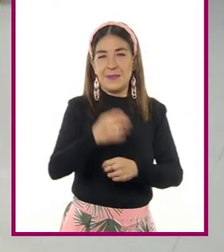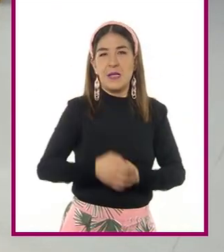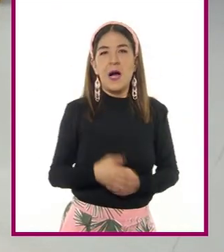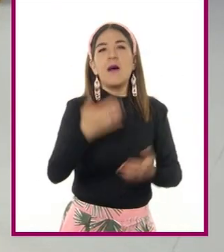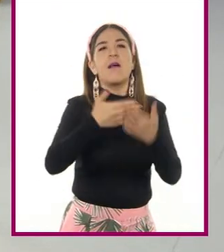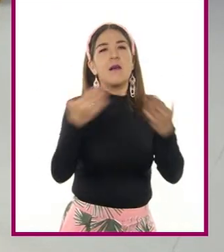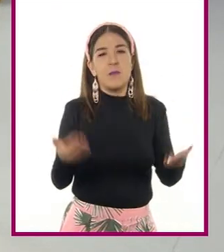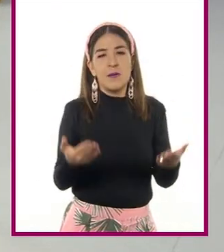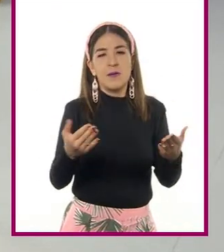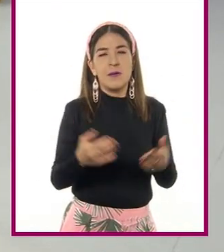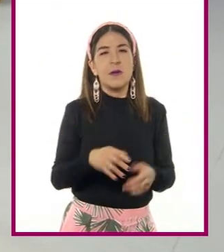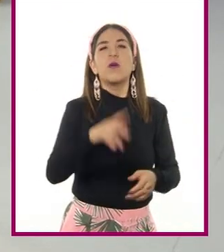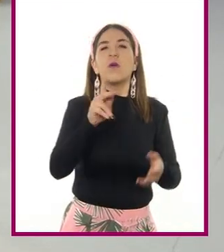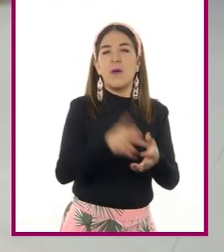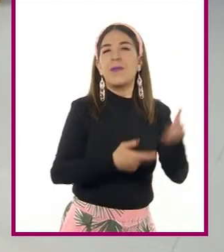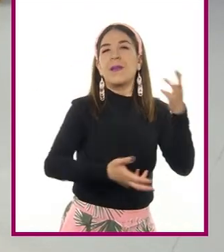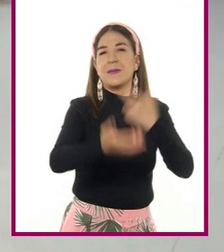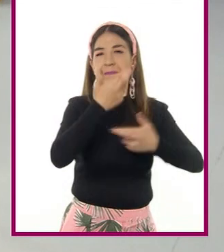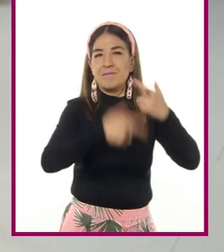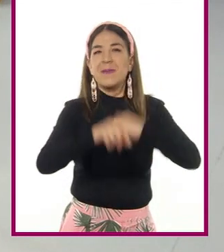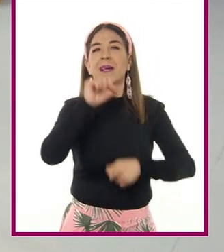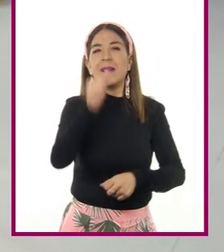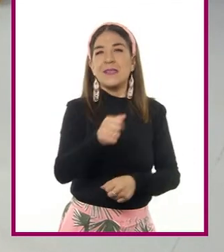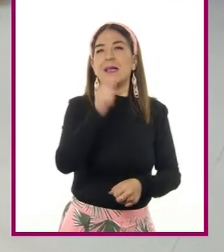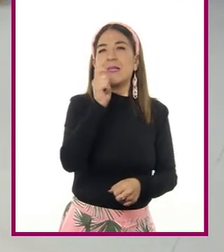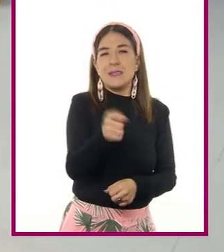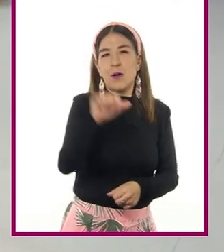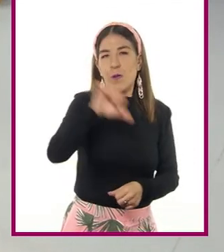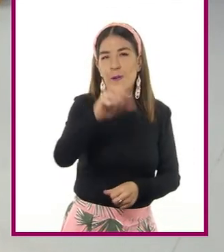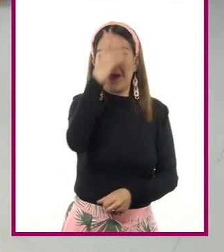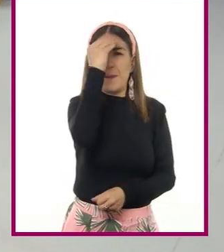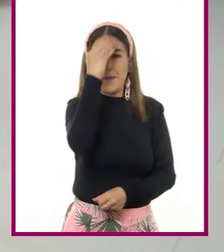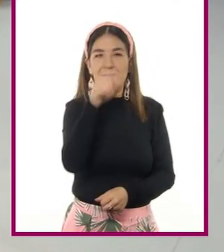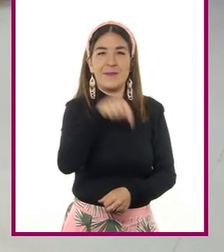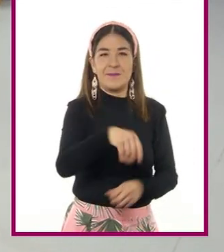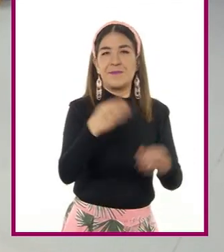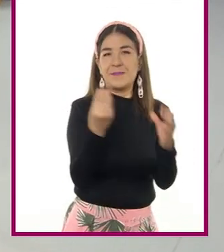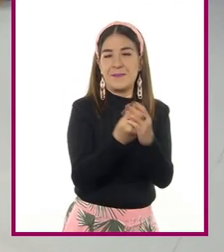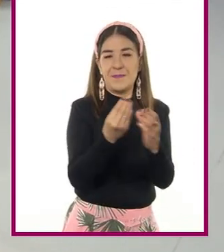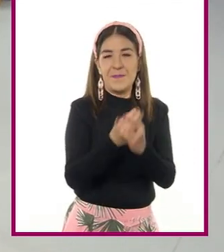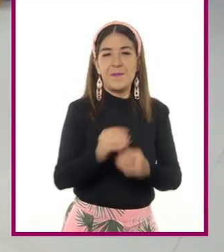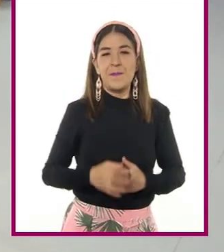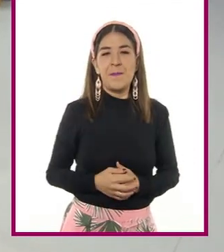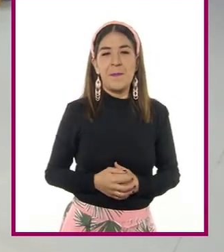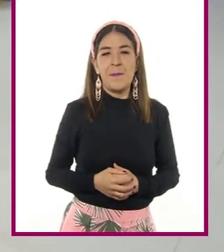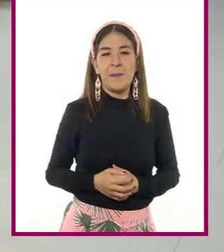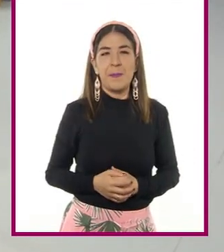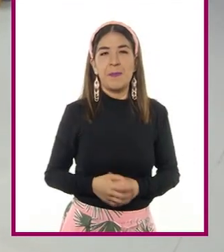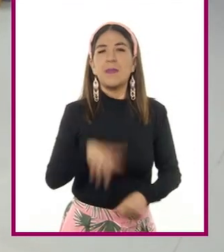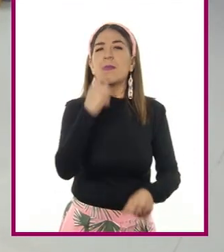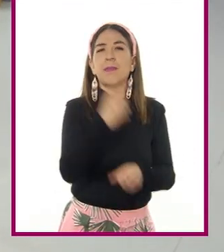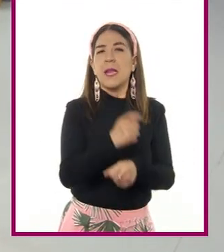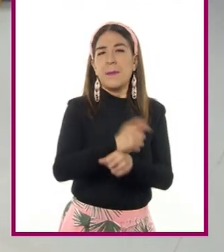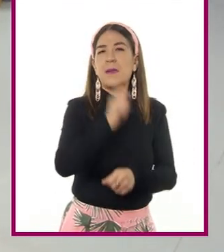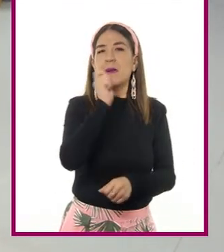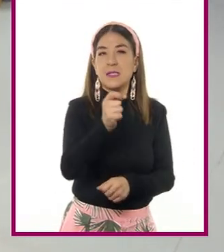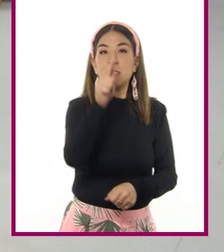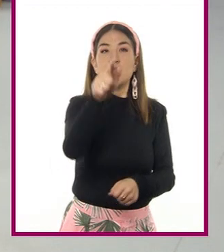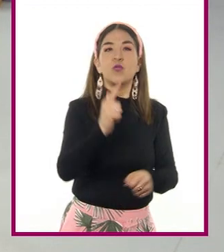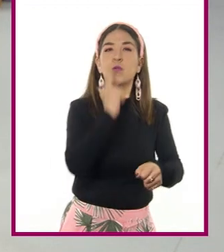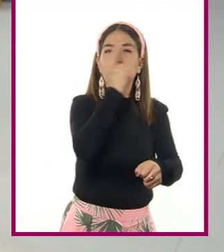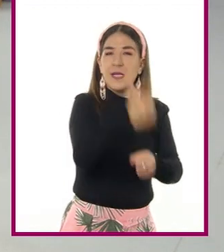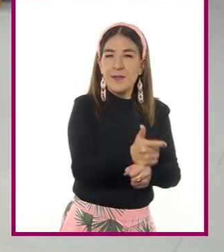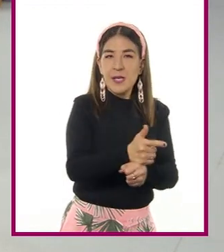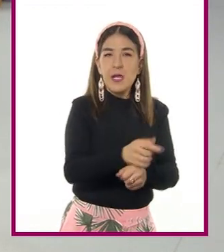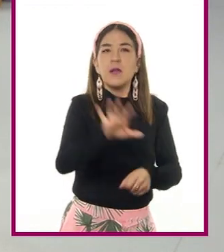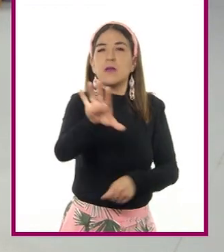Ahora hagamos una breve recapitulación de todo lo que hemos aprendido en esta sesión. Lo primero fue identificar